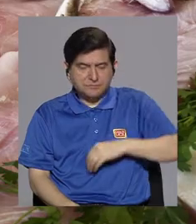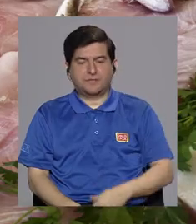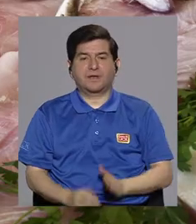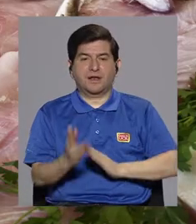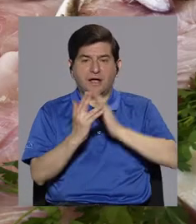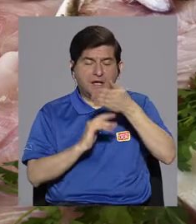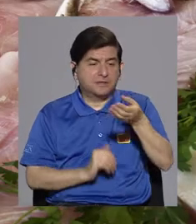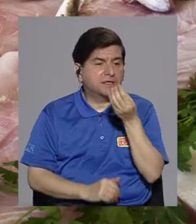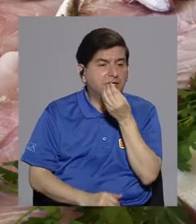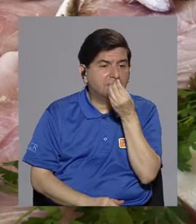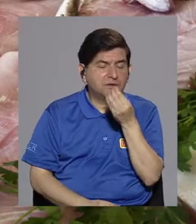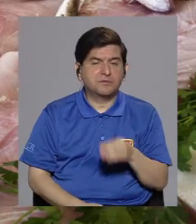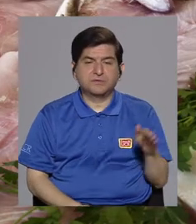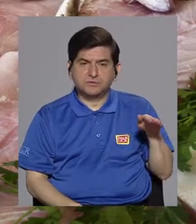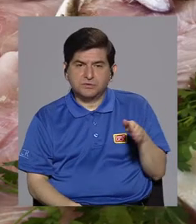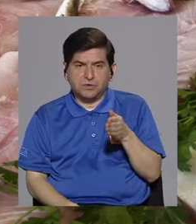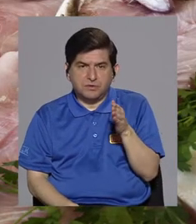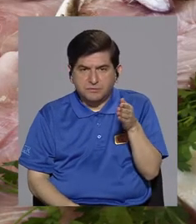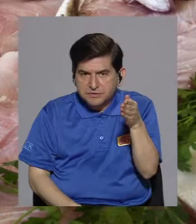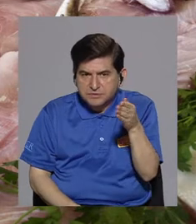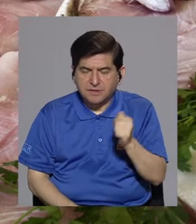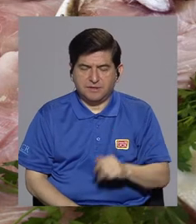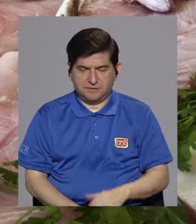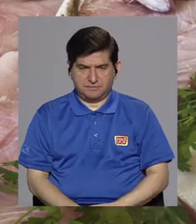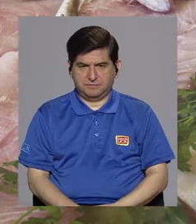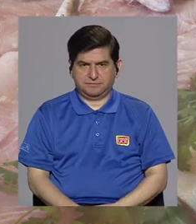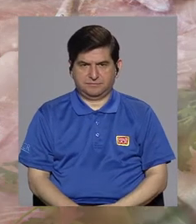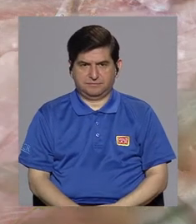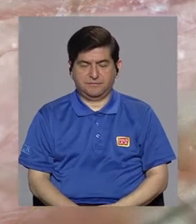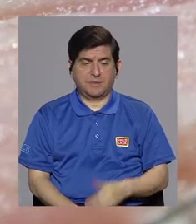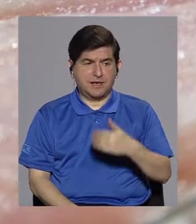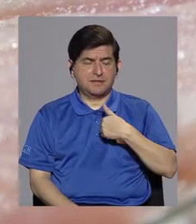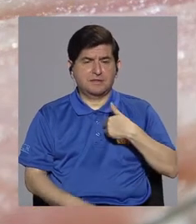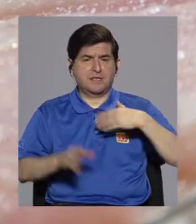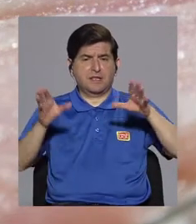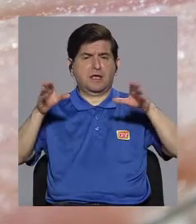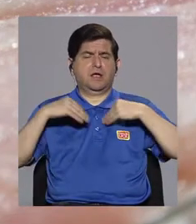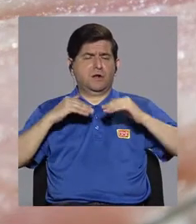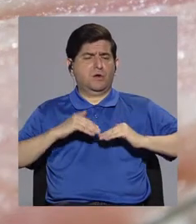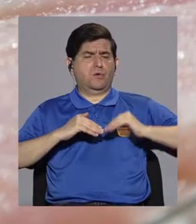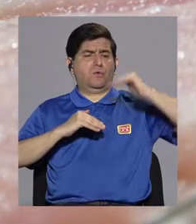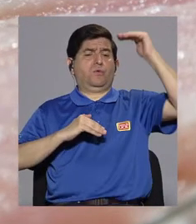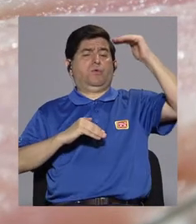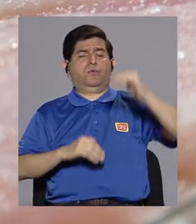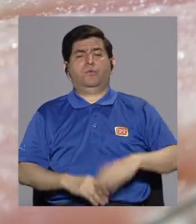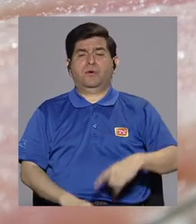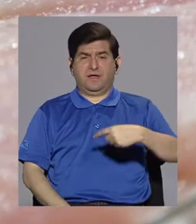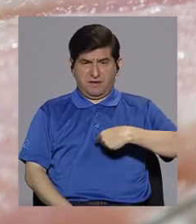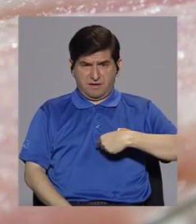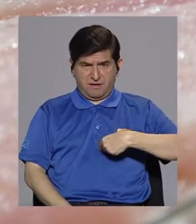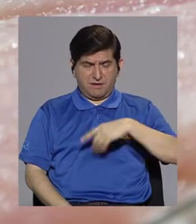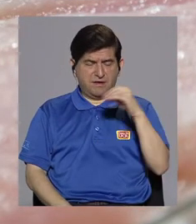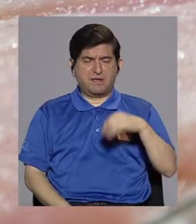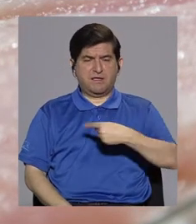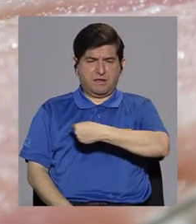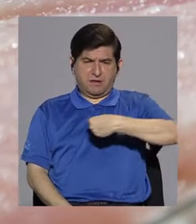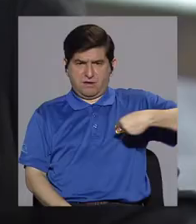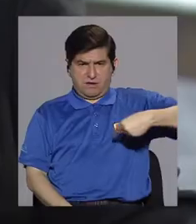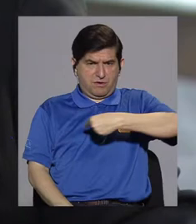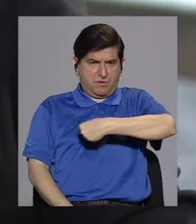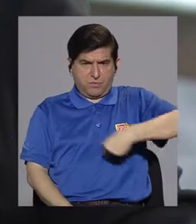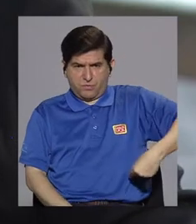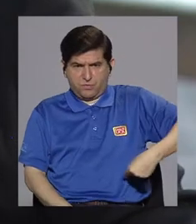alimentos, por ejemplo, el pescado que consumimos, tiene una absorción muy alta en el estómago y en el